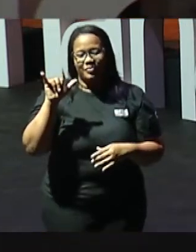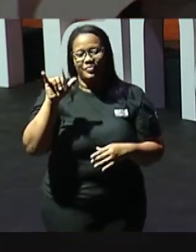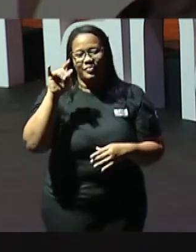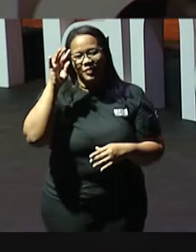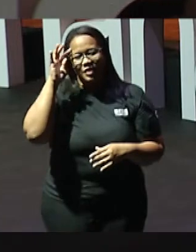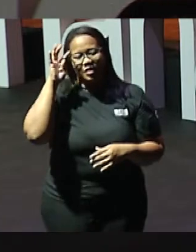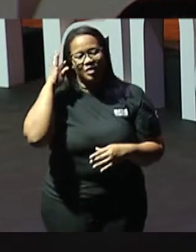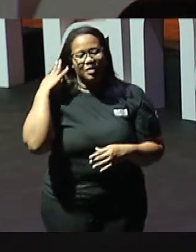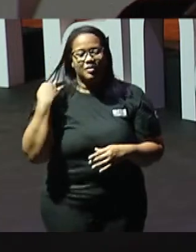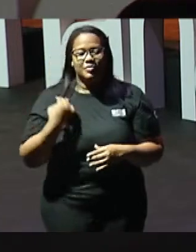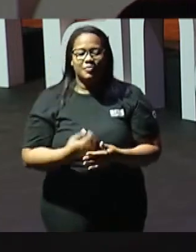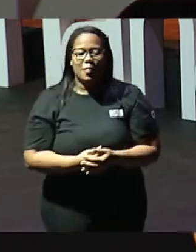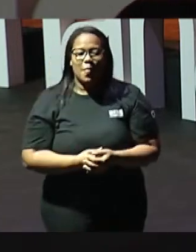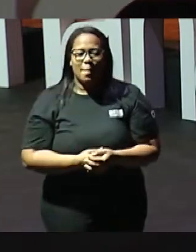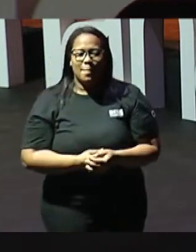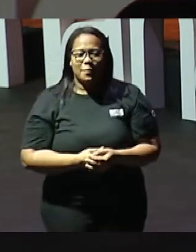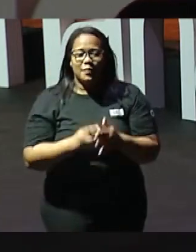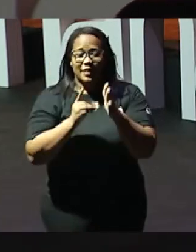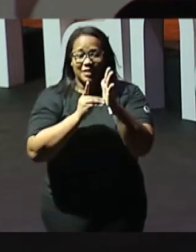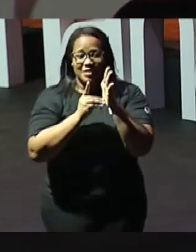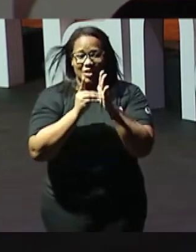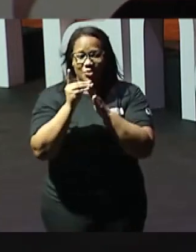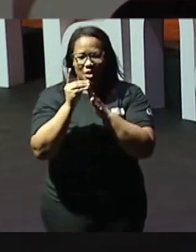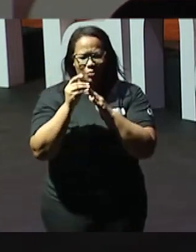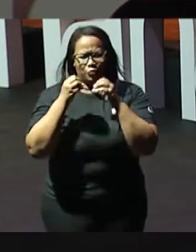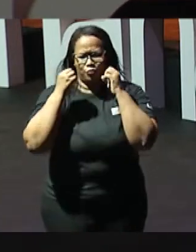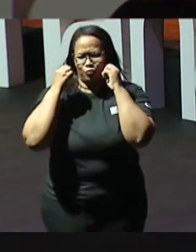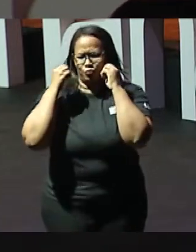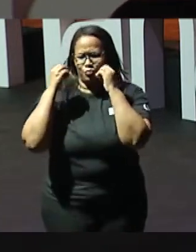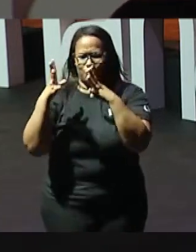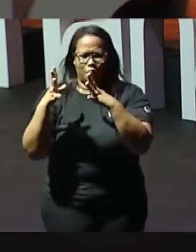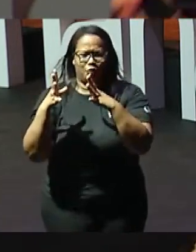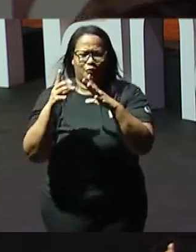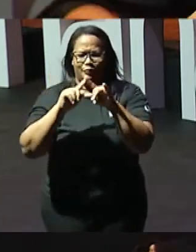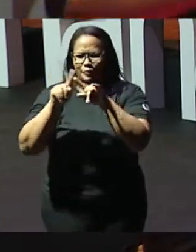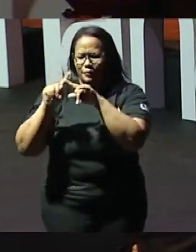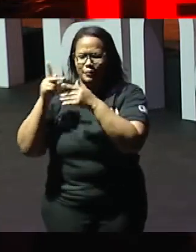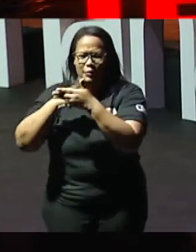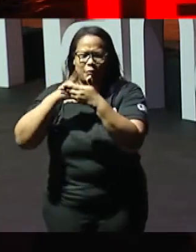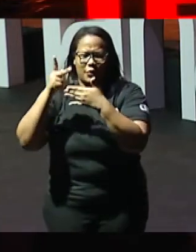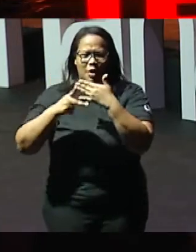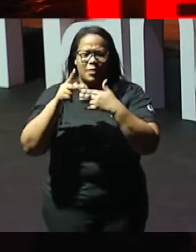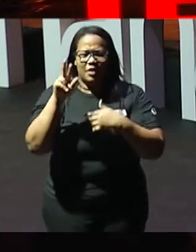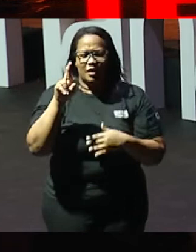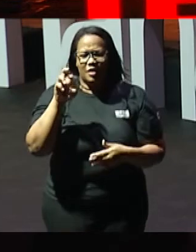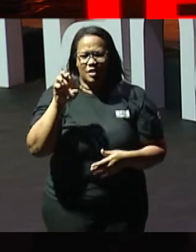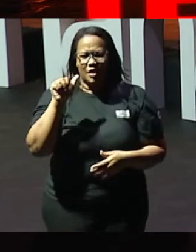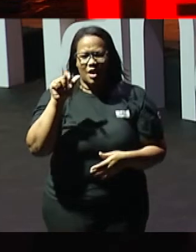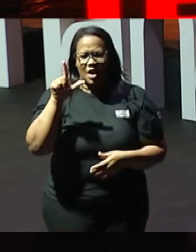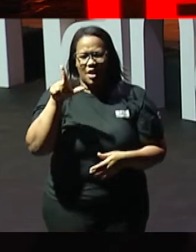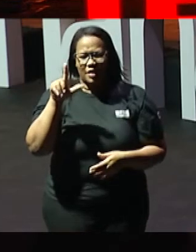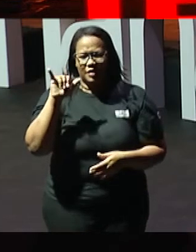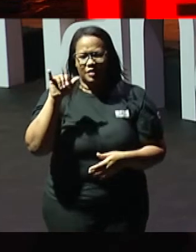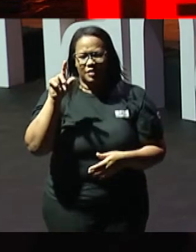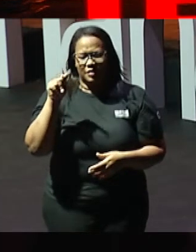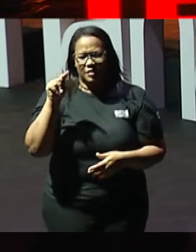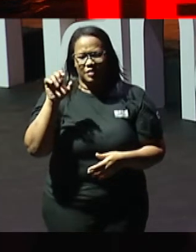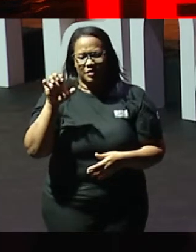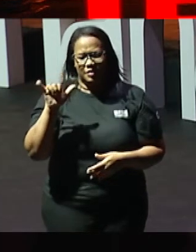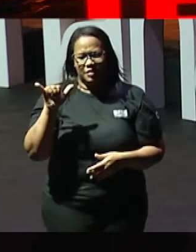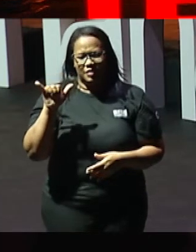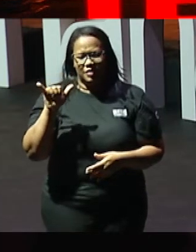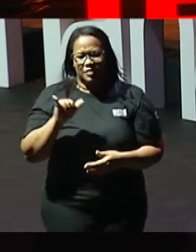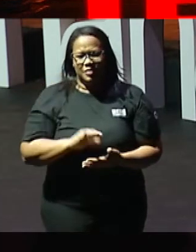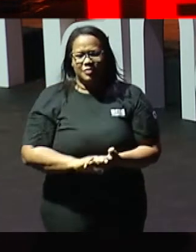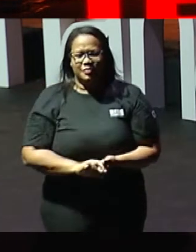show y de hecho desarrollamos el mazo de reality show pero el mazo era como si era como una que selló una